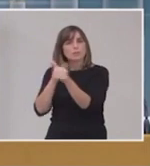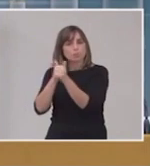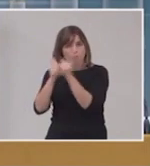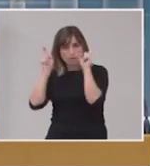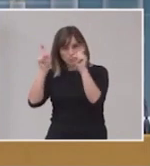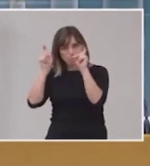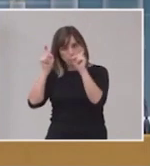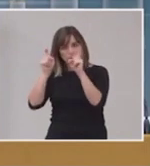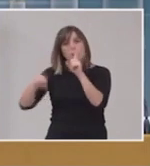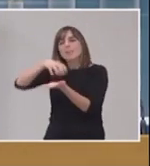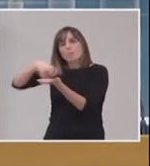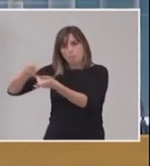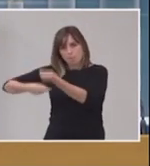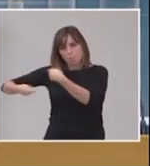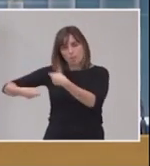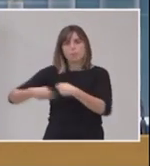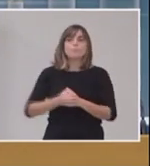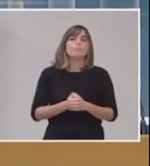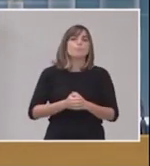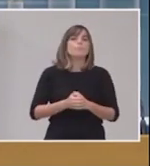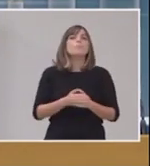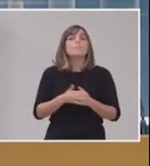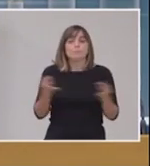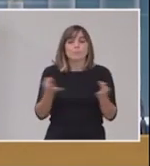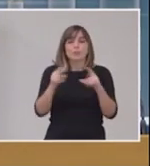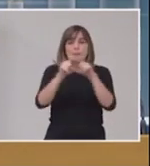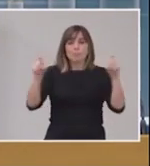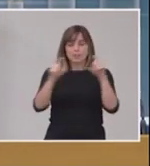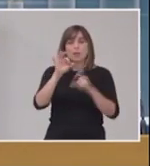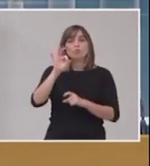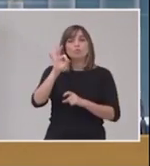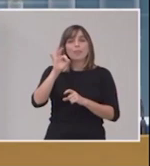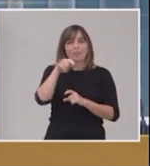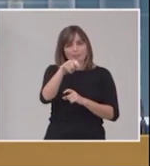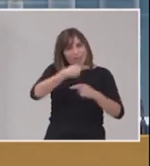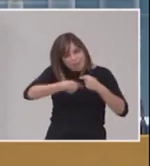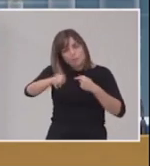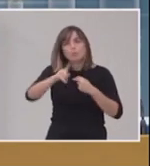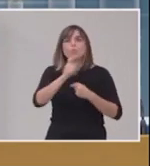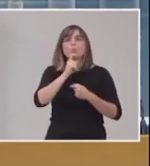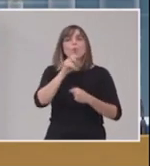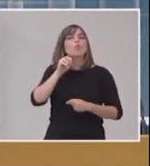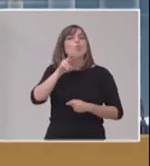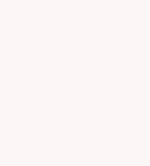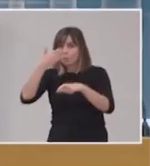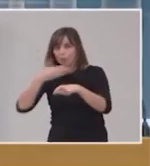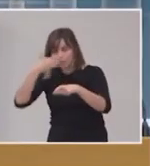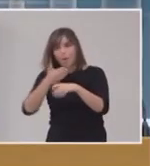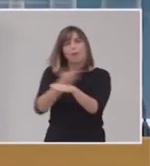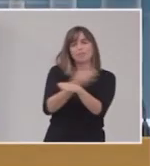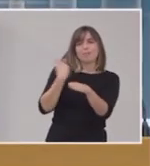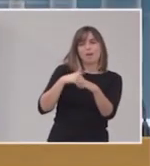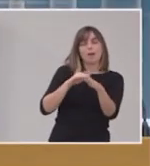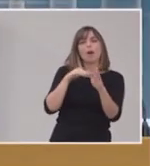educación y la venta ambulante. En total, a través de Sodercan se destinarán 12,1 millones de euros. El segundo